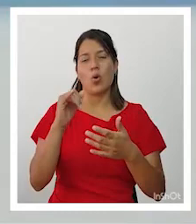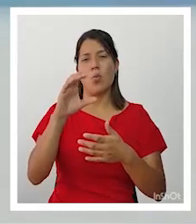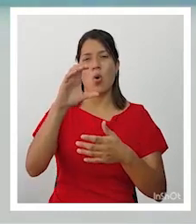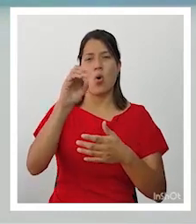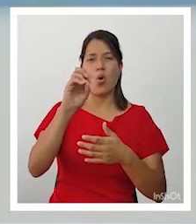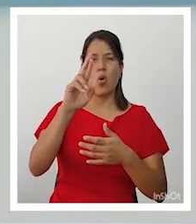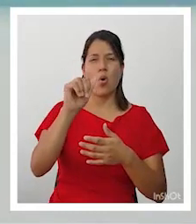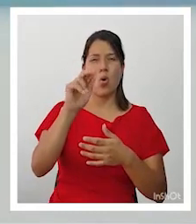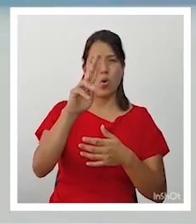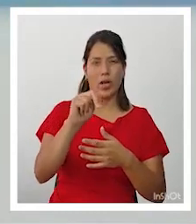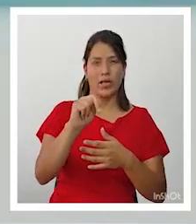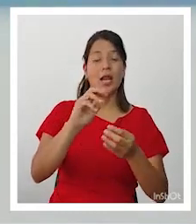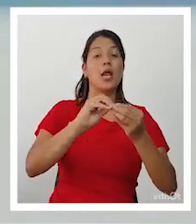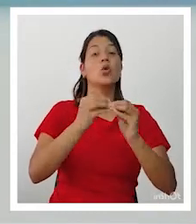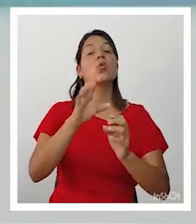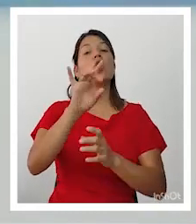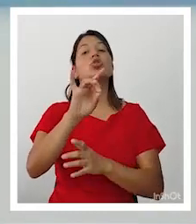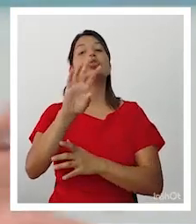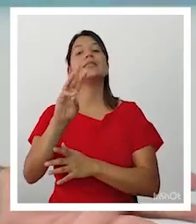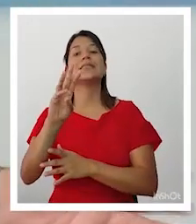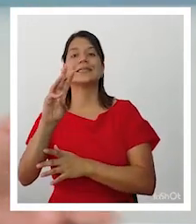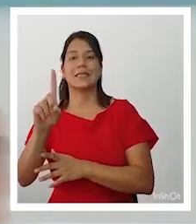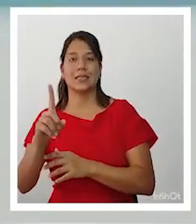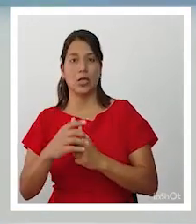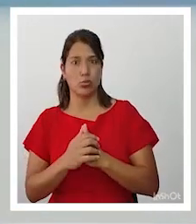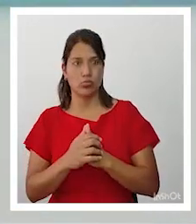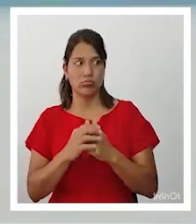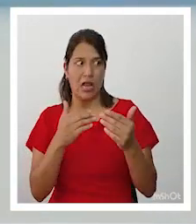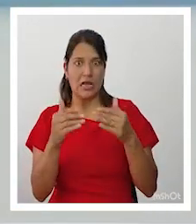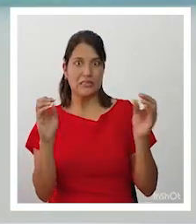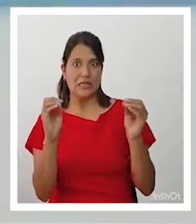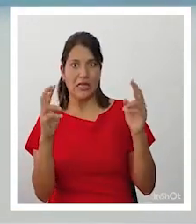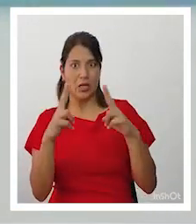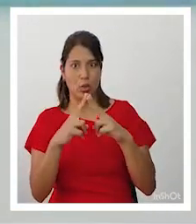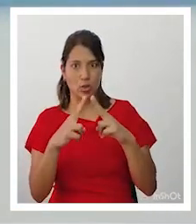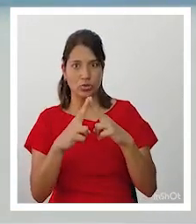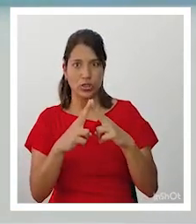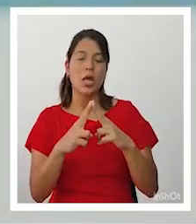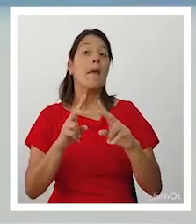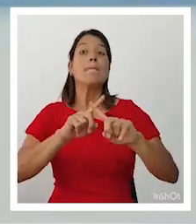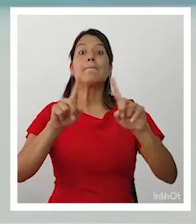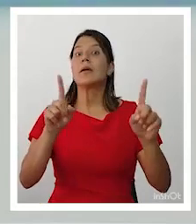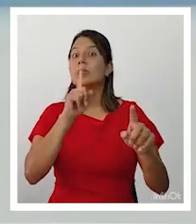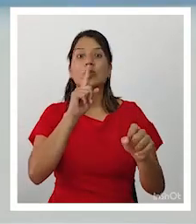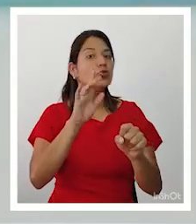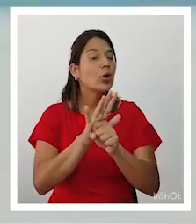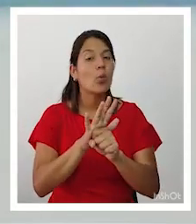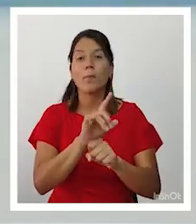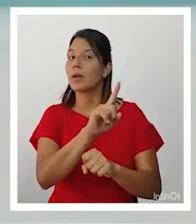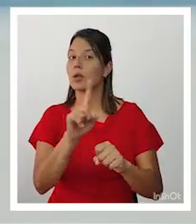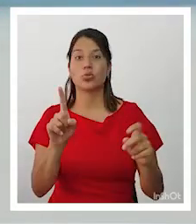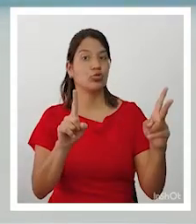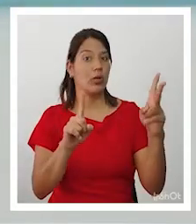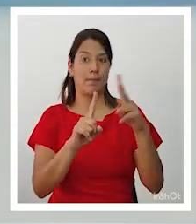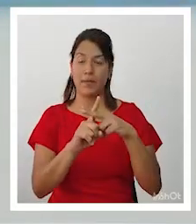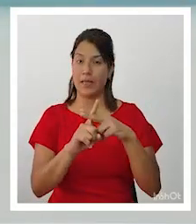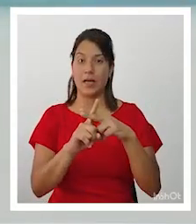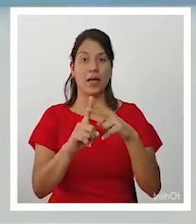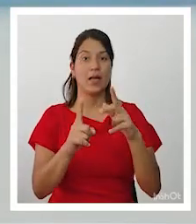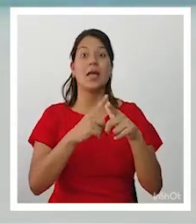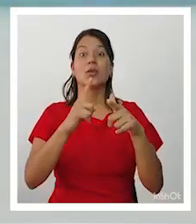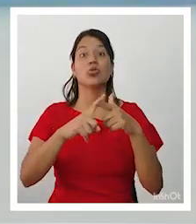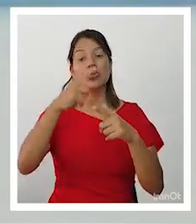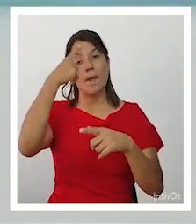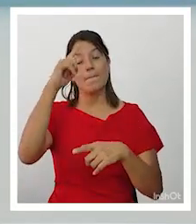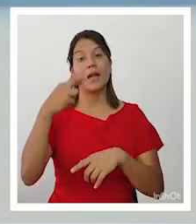es la 8661, pero vamos a lo mismo, no se está cumpliendo, no se aplica. De ahí es donde para nosotros